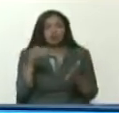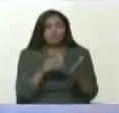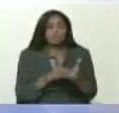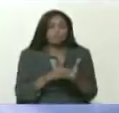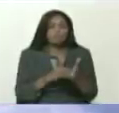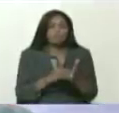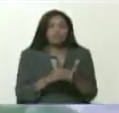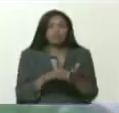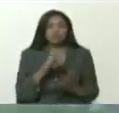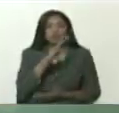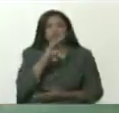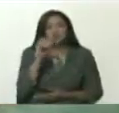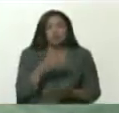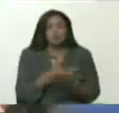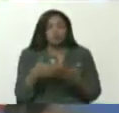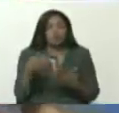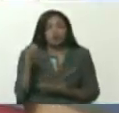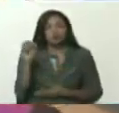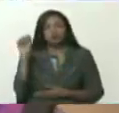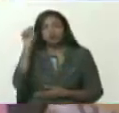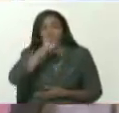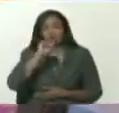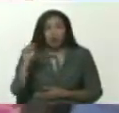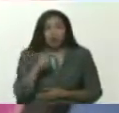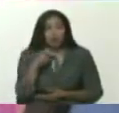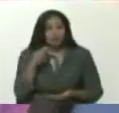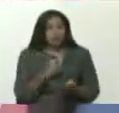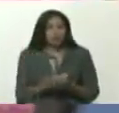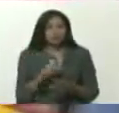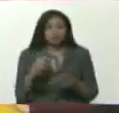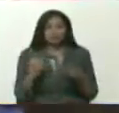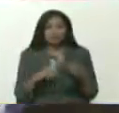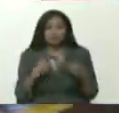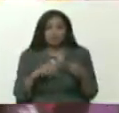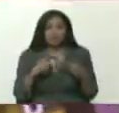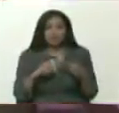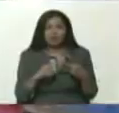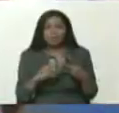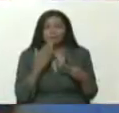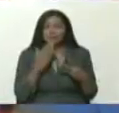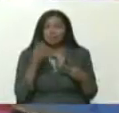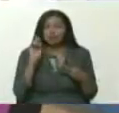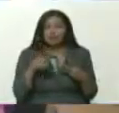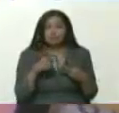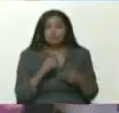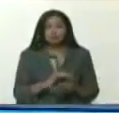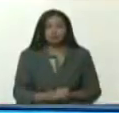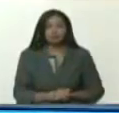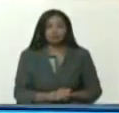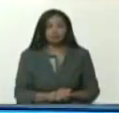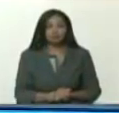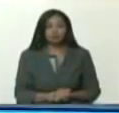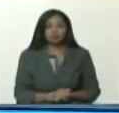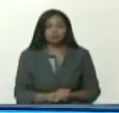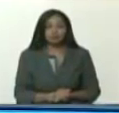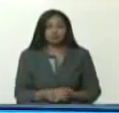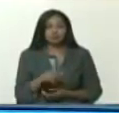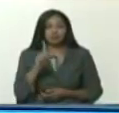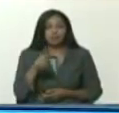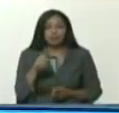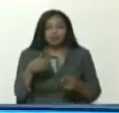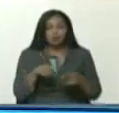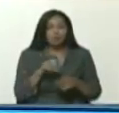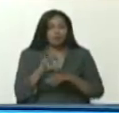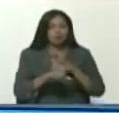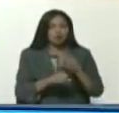62.426 millones de bolívares. En segundo lugar, me están solicitando también para el plan de